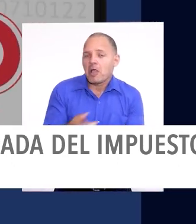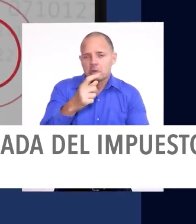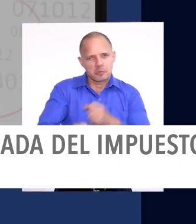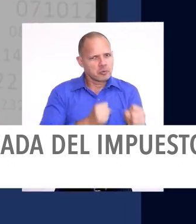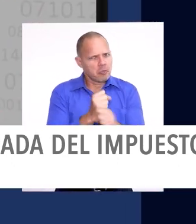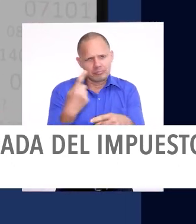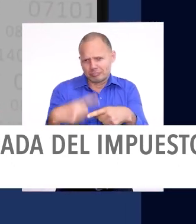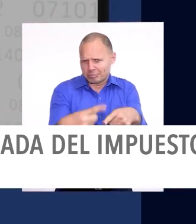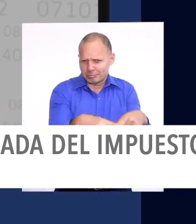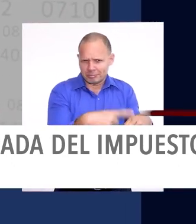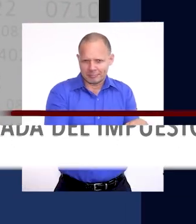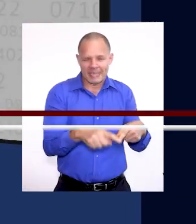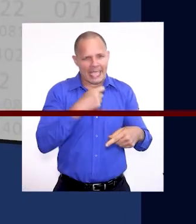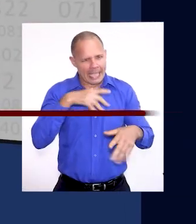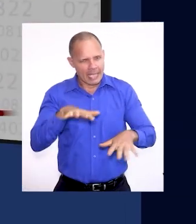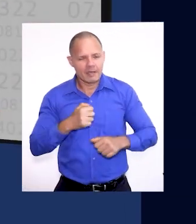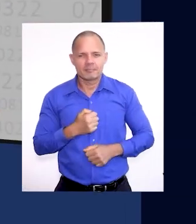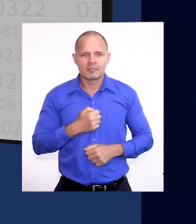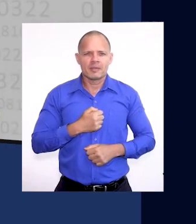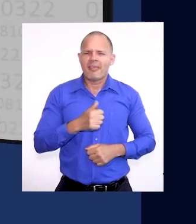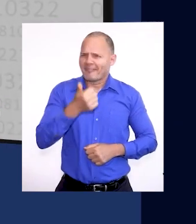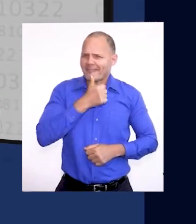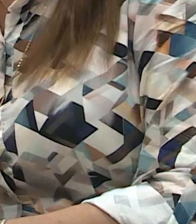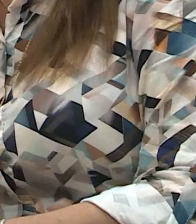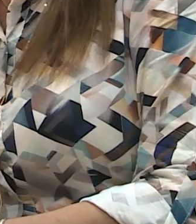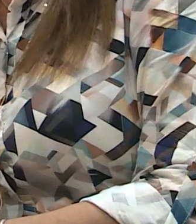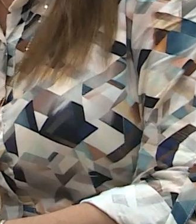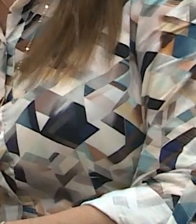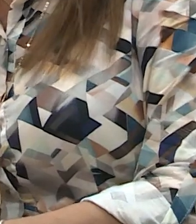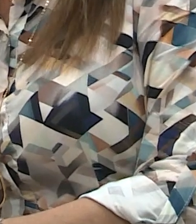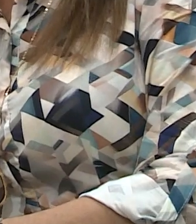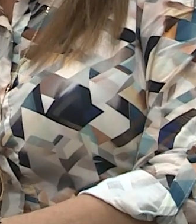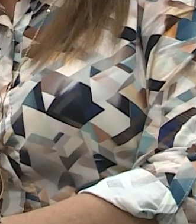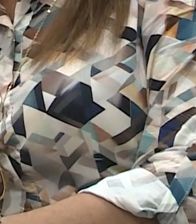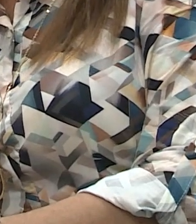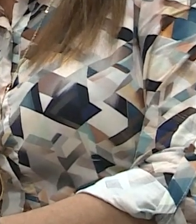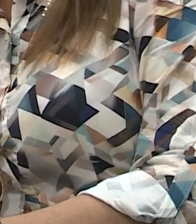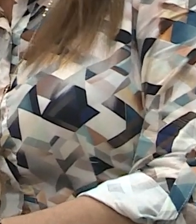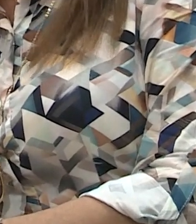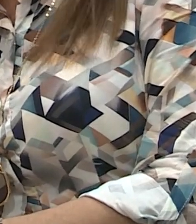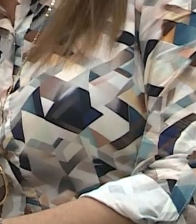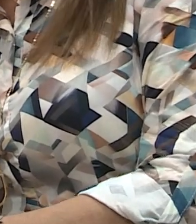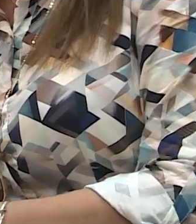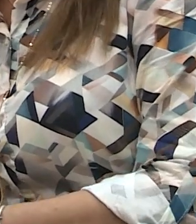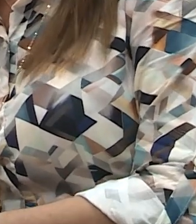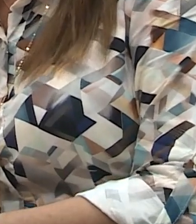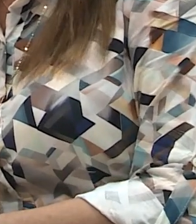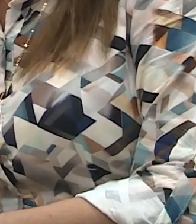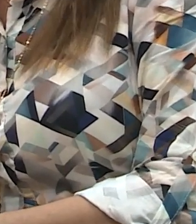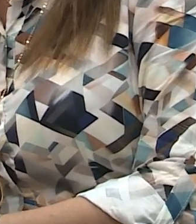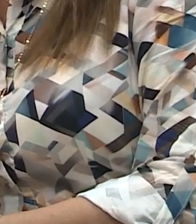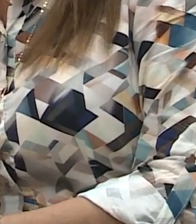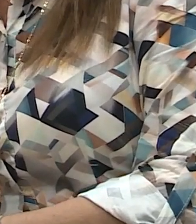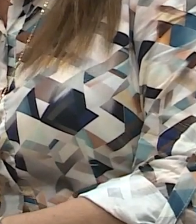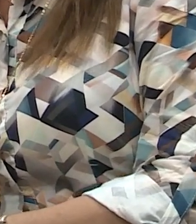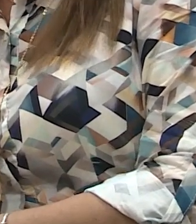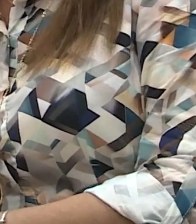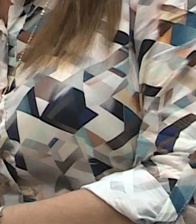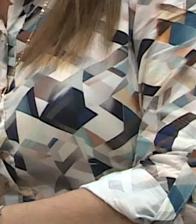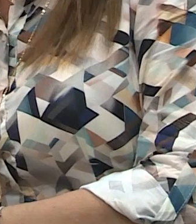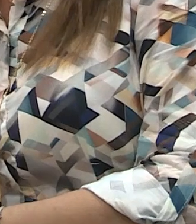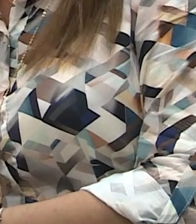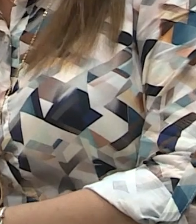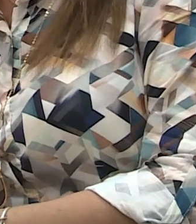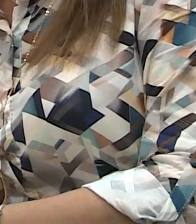otros que no se encuentren en el país los contribuyentes que están fuera del país pueden presentarla sin ningún problema primero la la